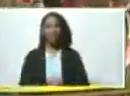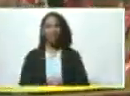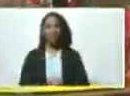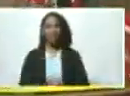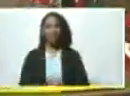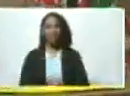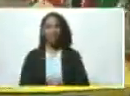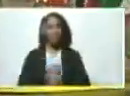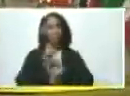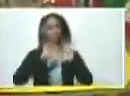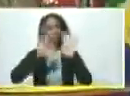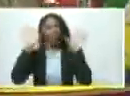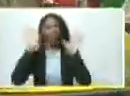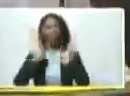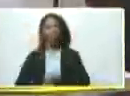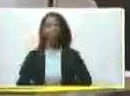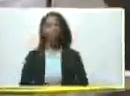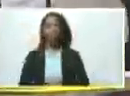Más nada, mira.